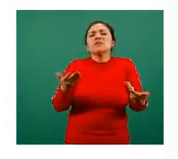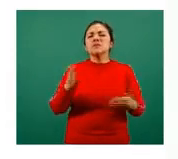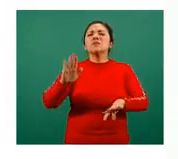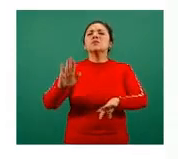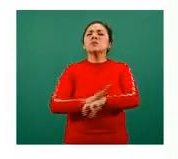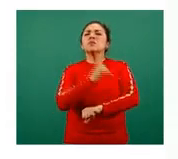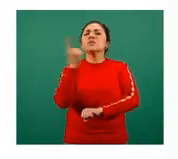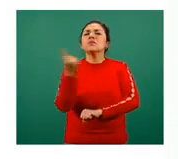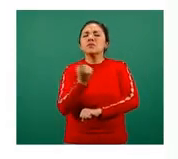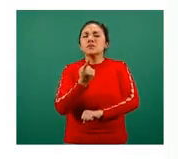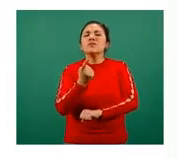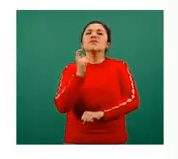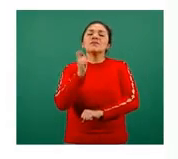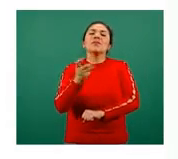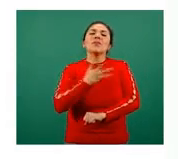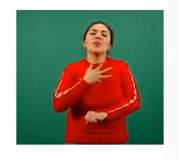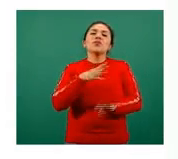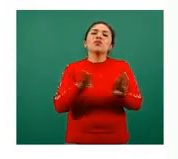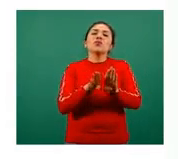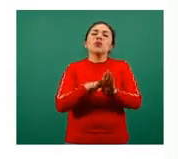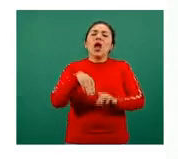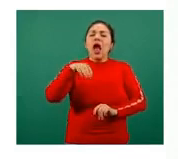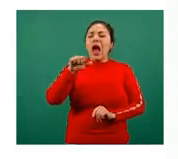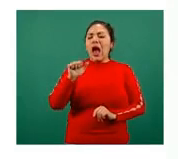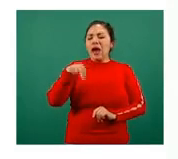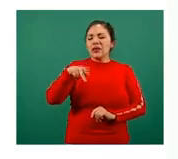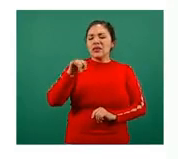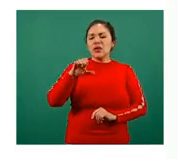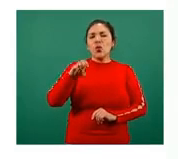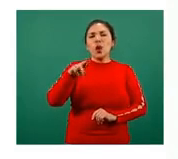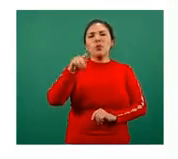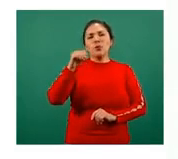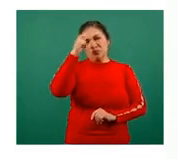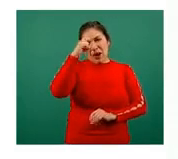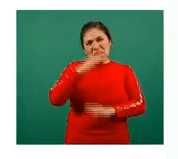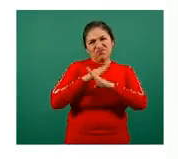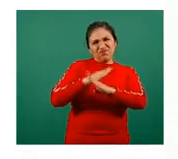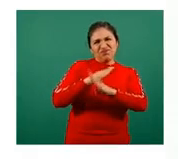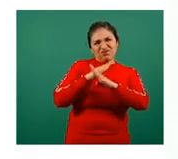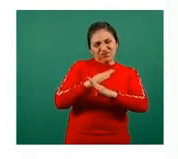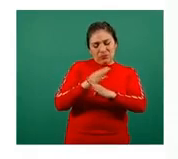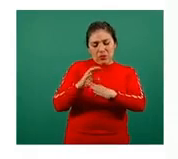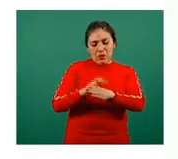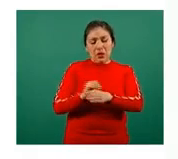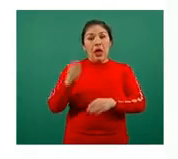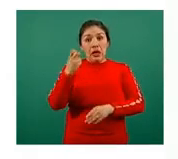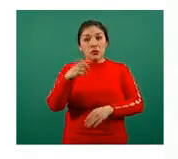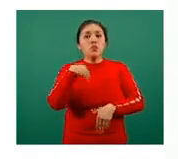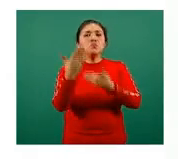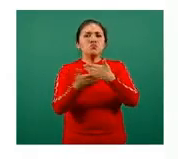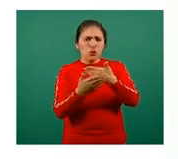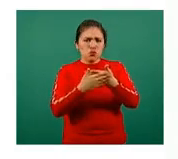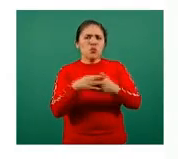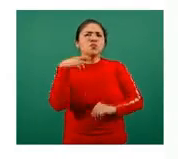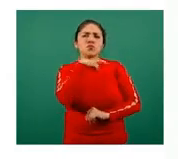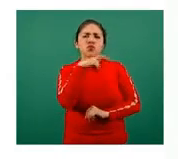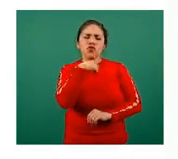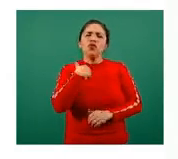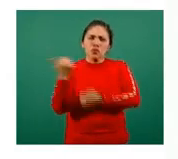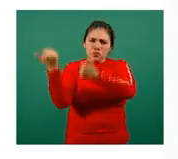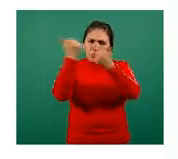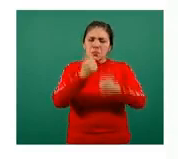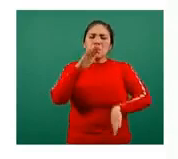limitada de los anticuerpos neutralizantes y que pronto vamos a tener más datos en los estudios